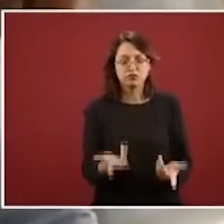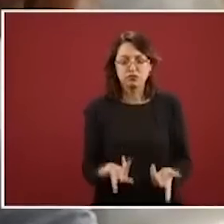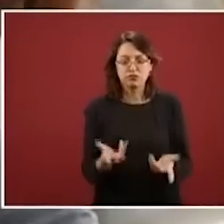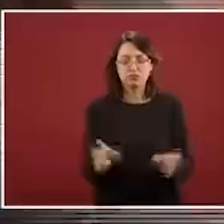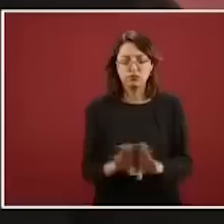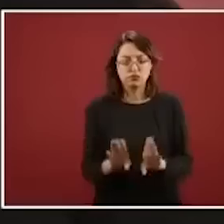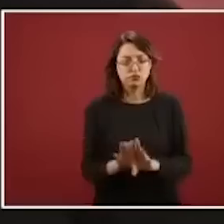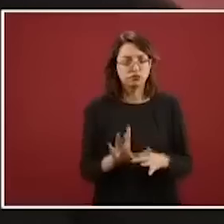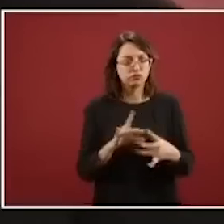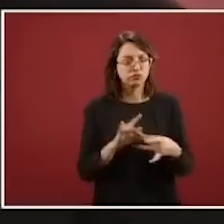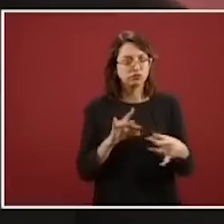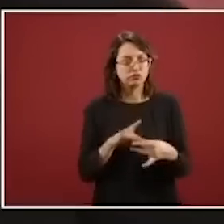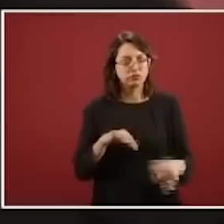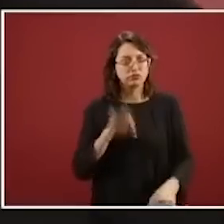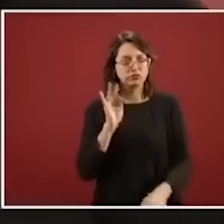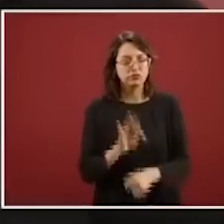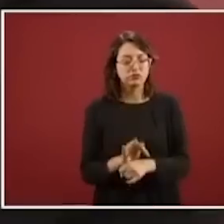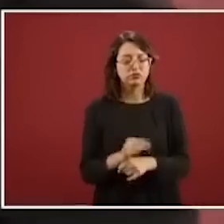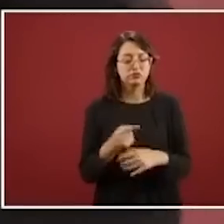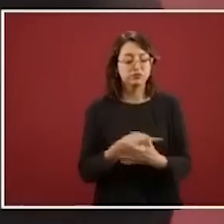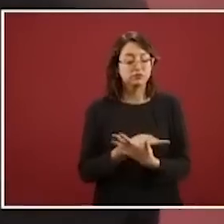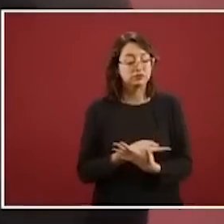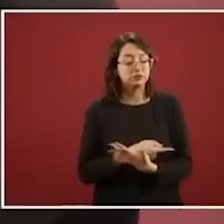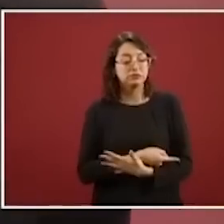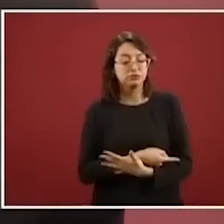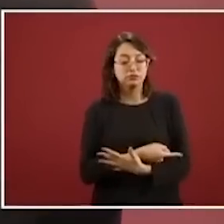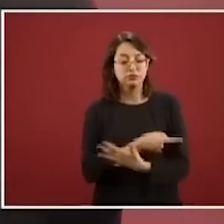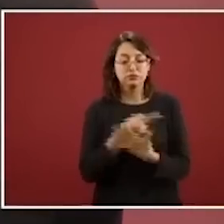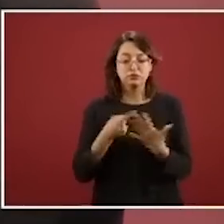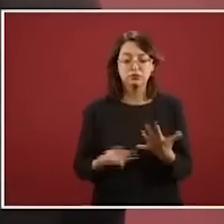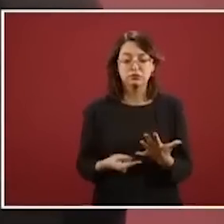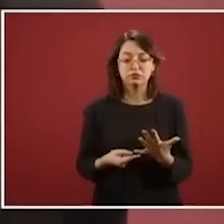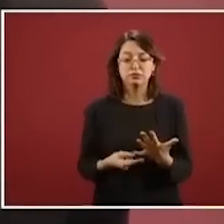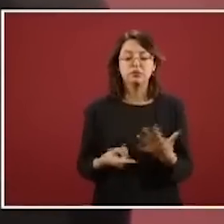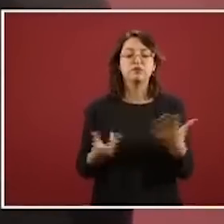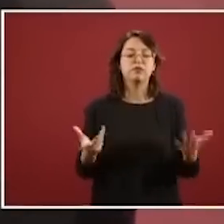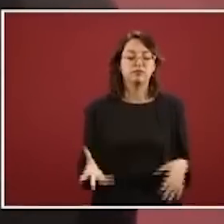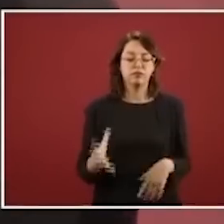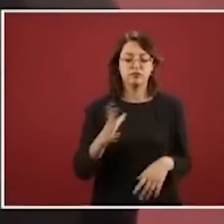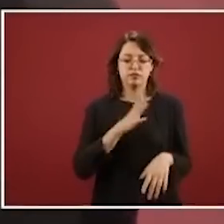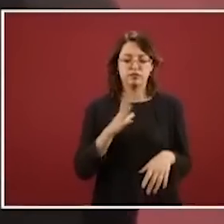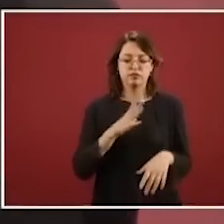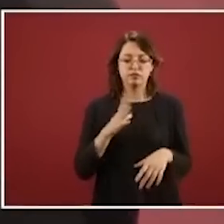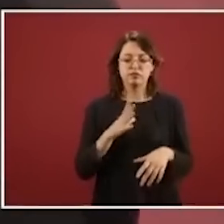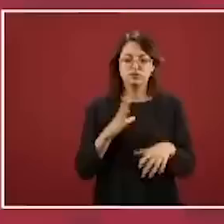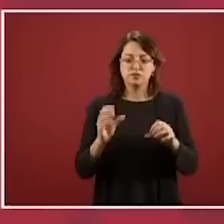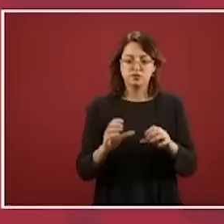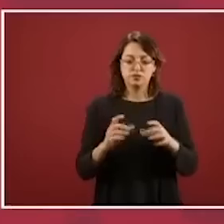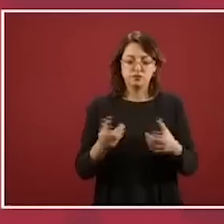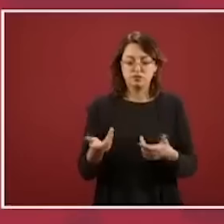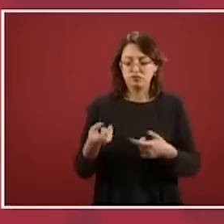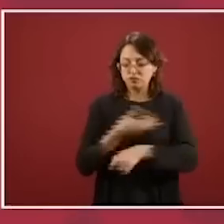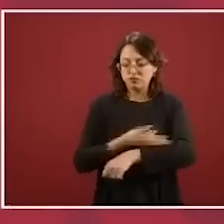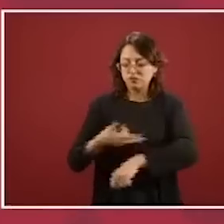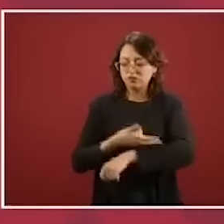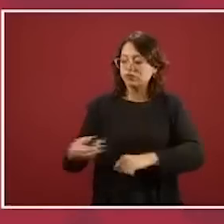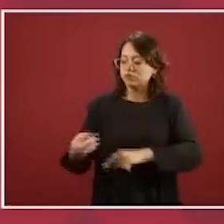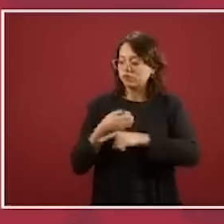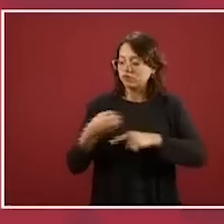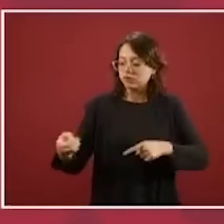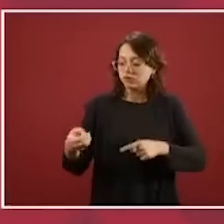sustanciar. Entonces, para todo eso se va a hacer una organización especial, de manera que México esté en tiempo y